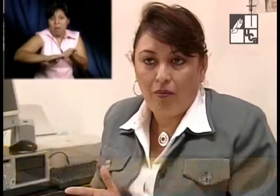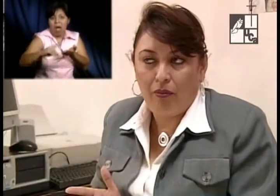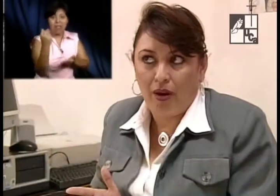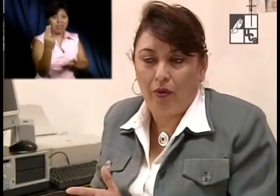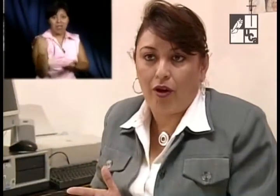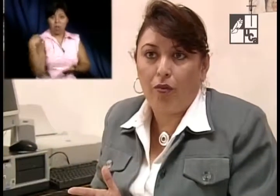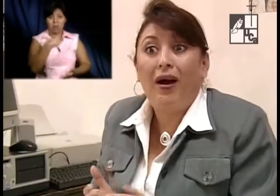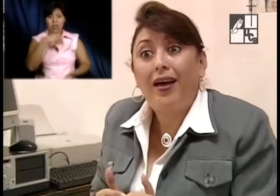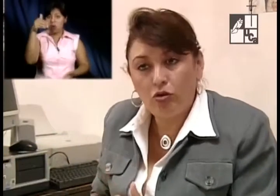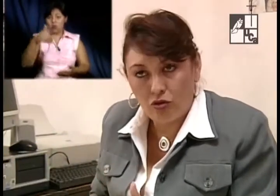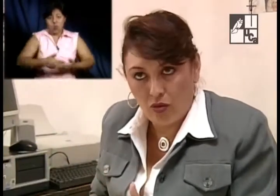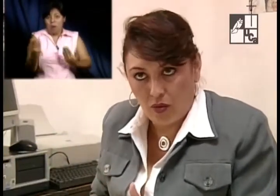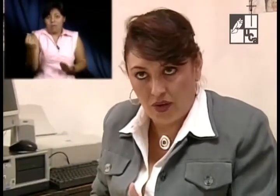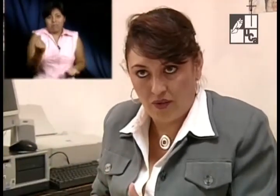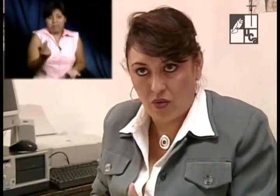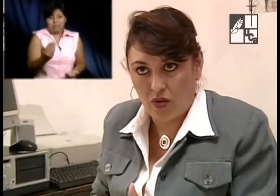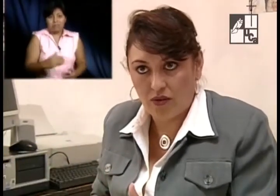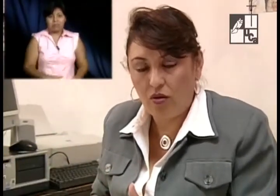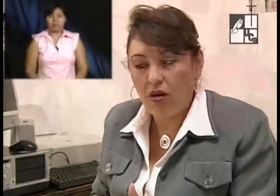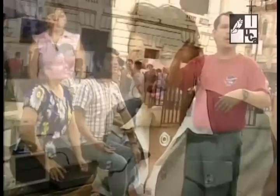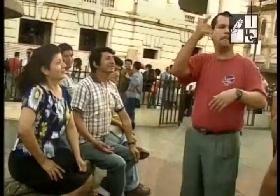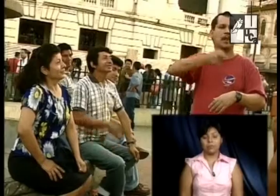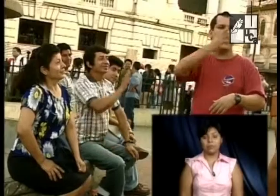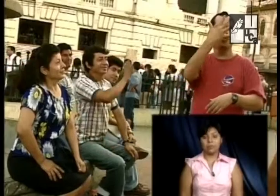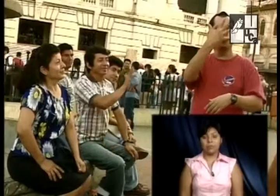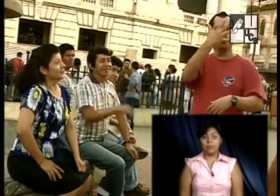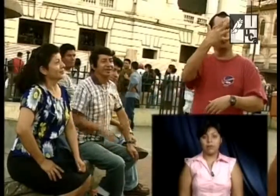para poderlo pagar nosotros como Ministerio de Educación.